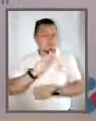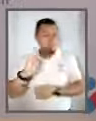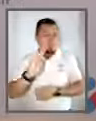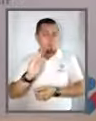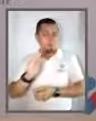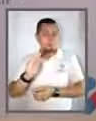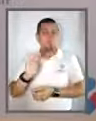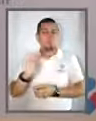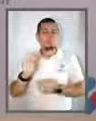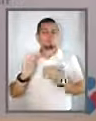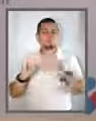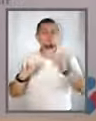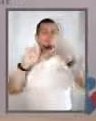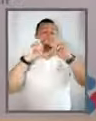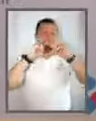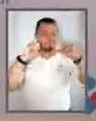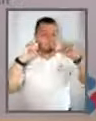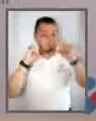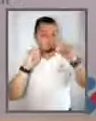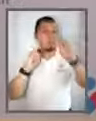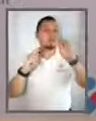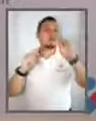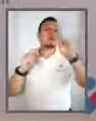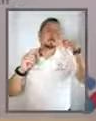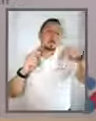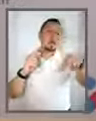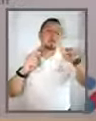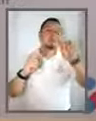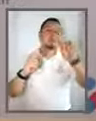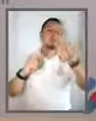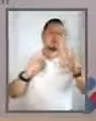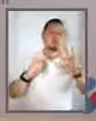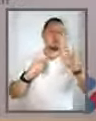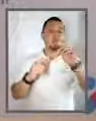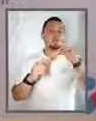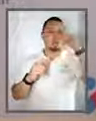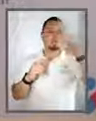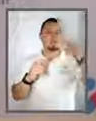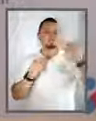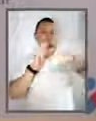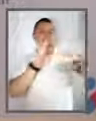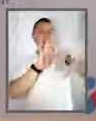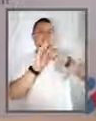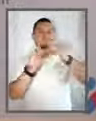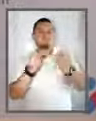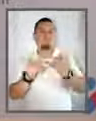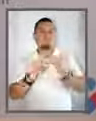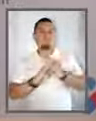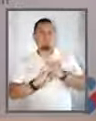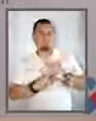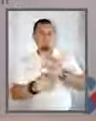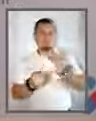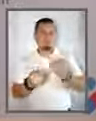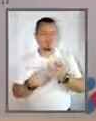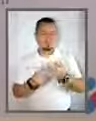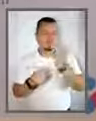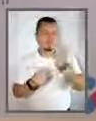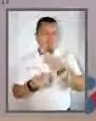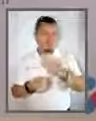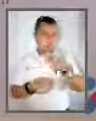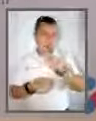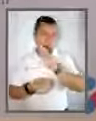tener la mascarilla N95 y esto implica pues una mayor compra de insumos. De